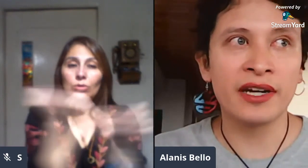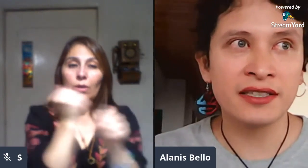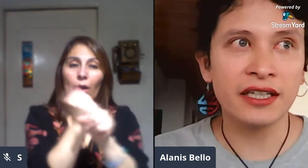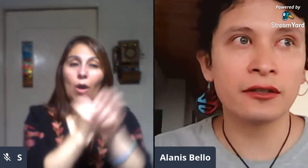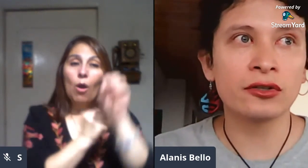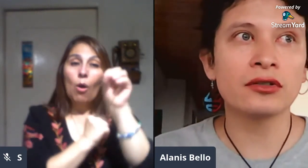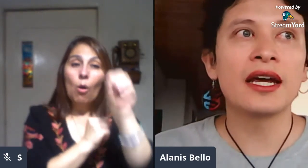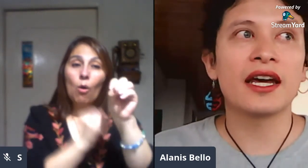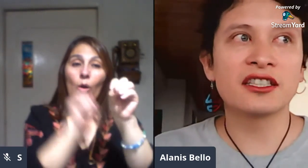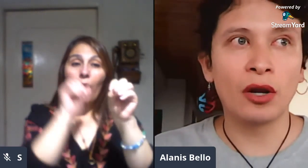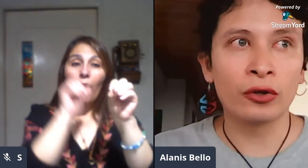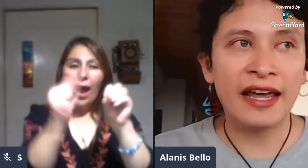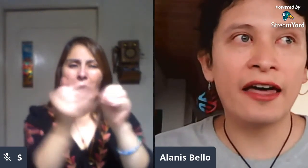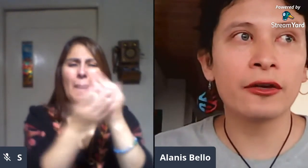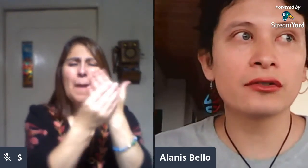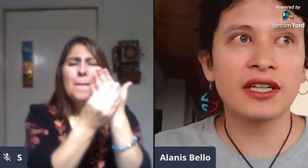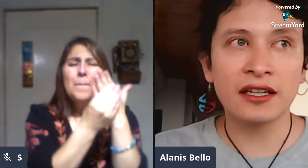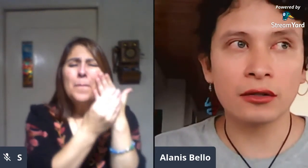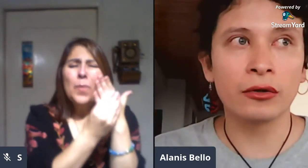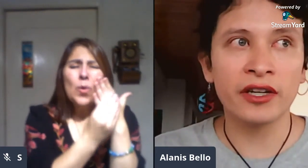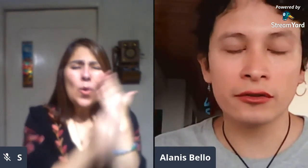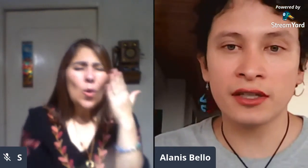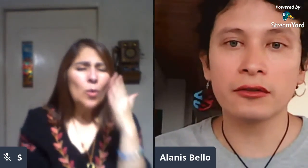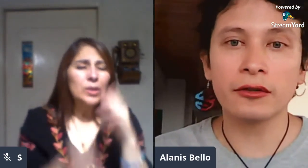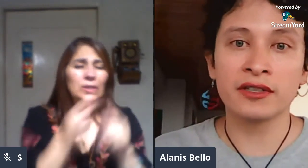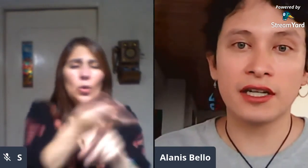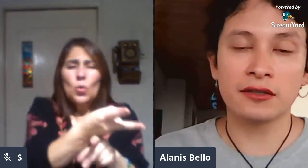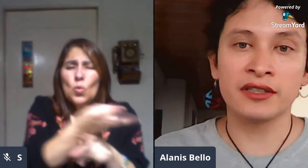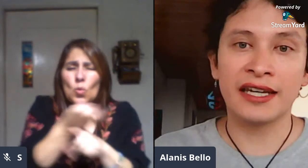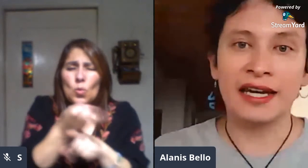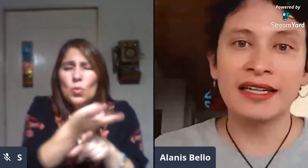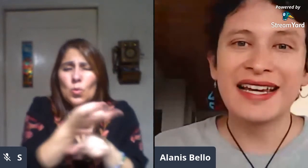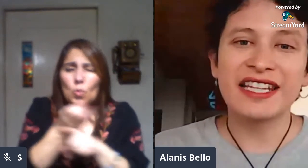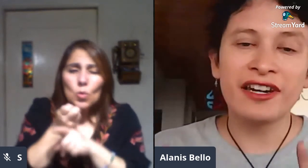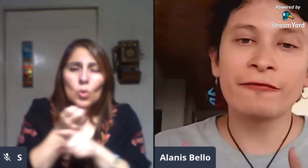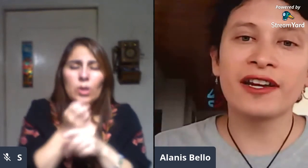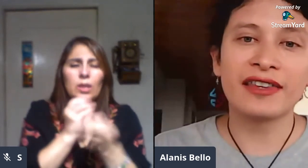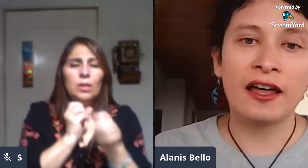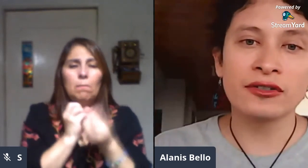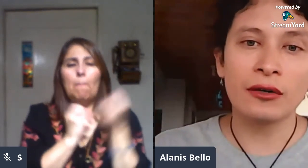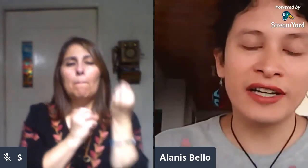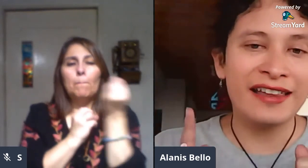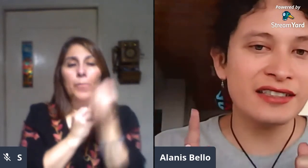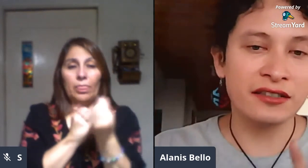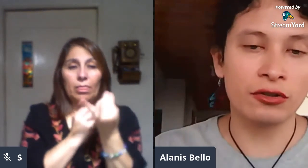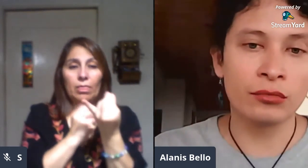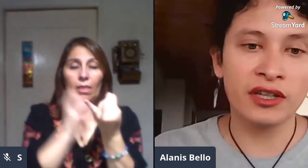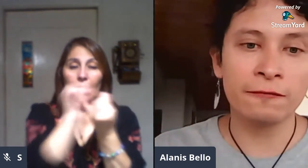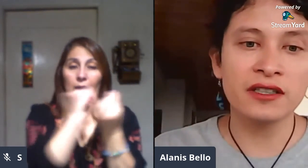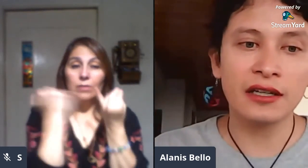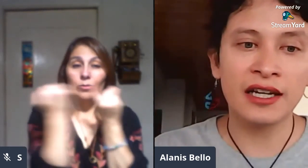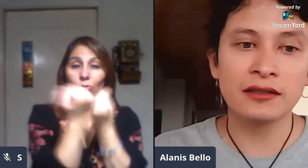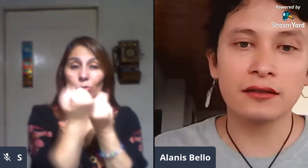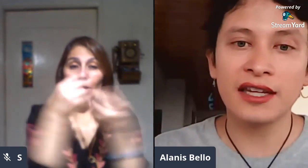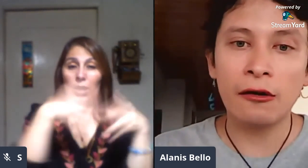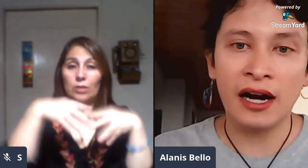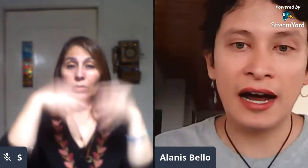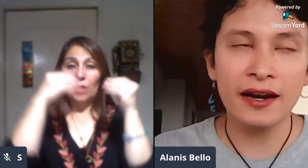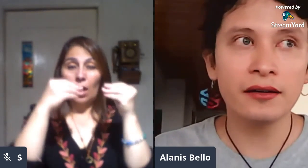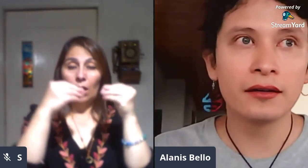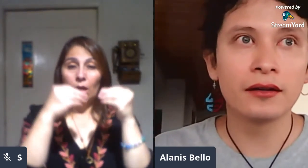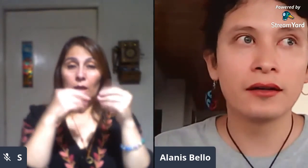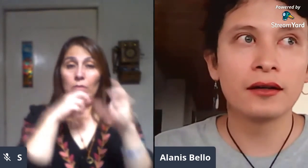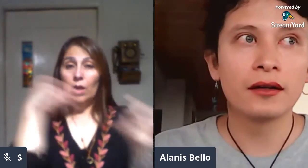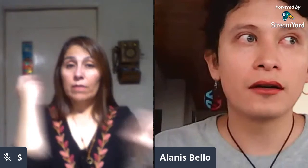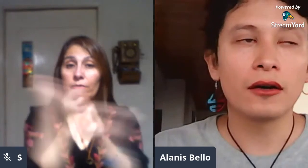más empobrecidos, explotados y excluidos dentro de nuestra sociedad se ven enfrentados a una decisión muy difícil, y es